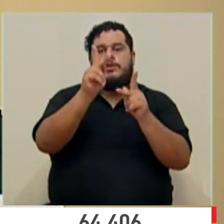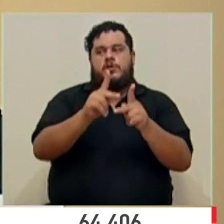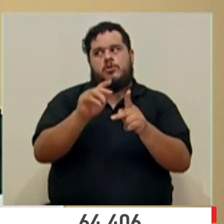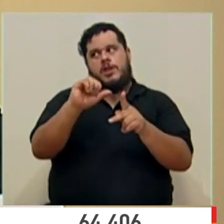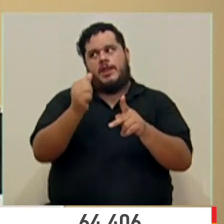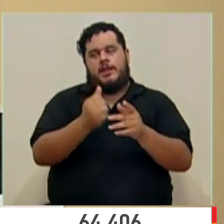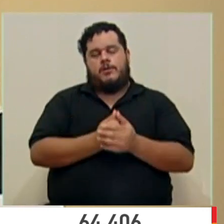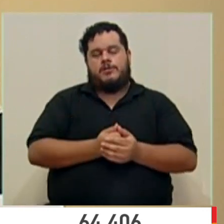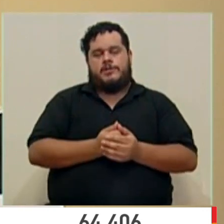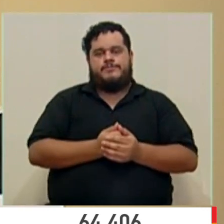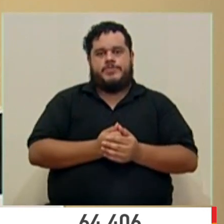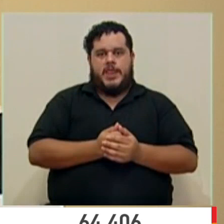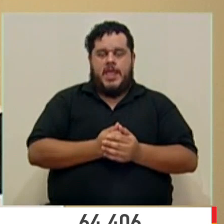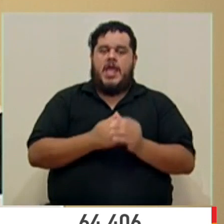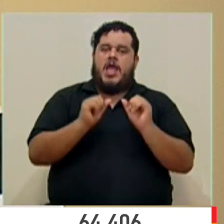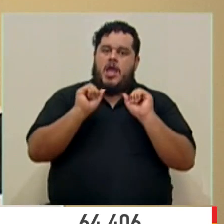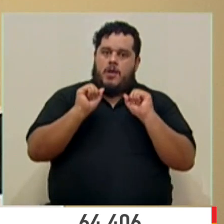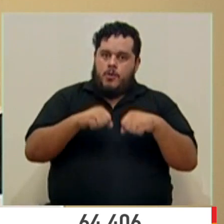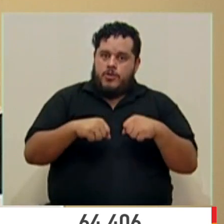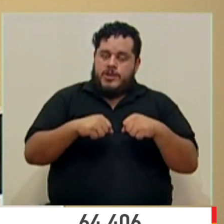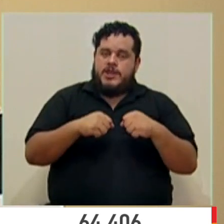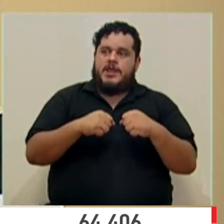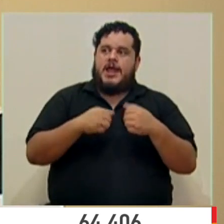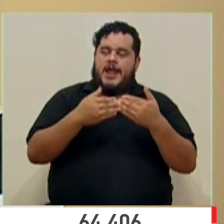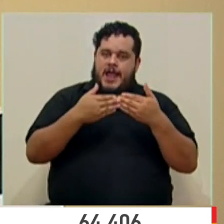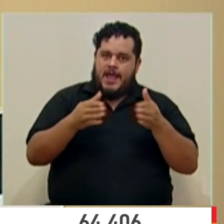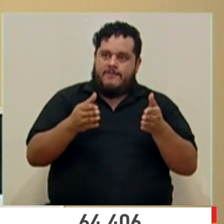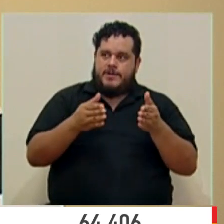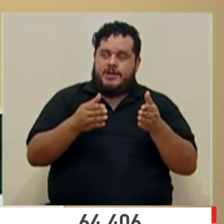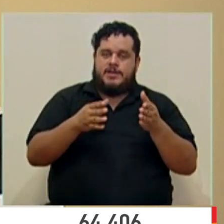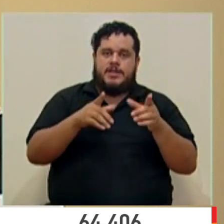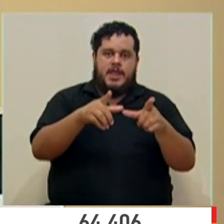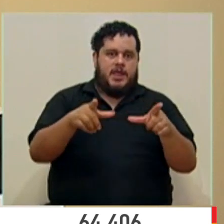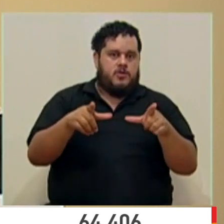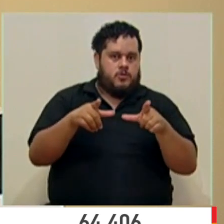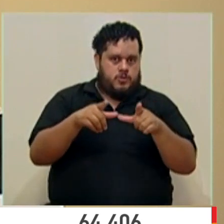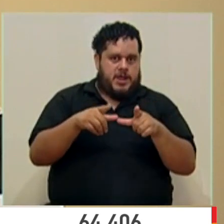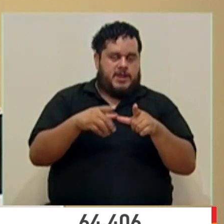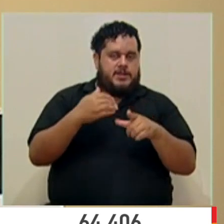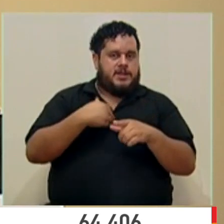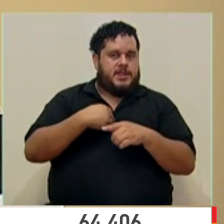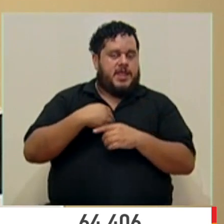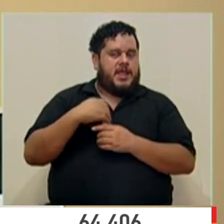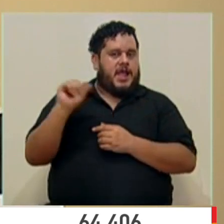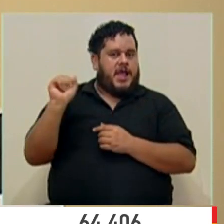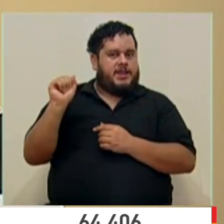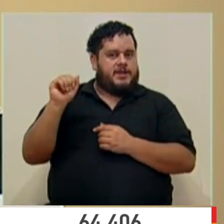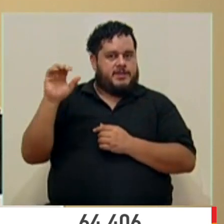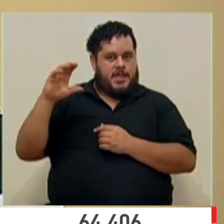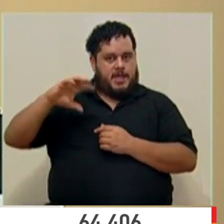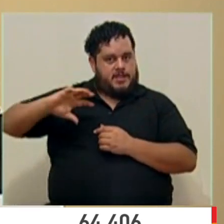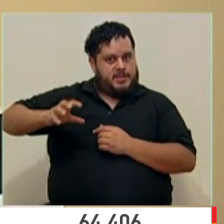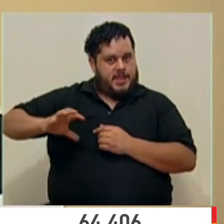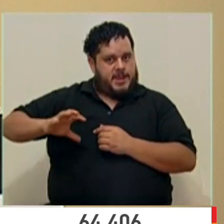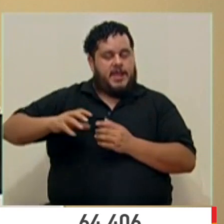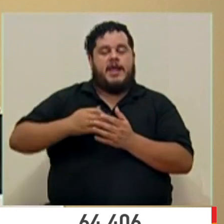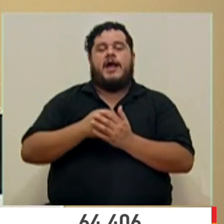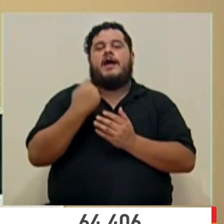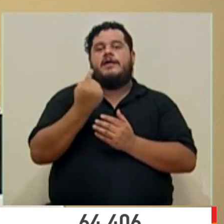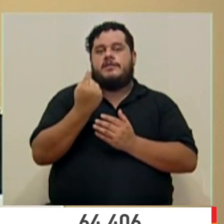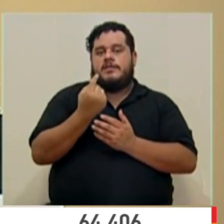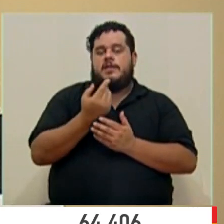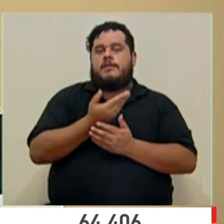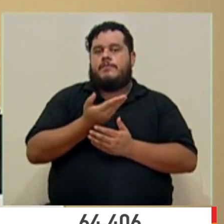la otra. Sí podrían habilitarse en cantones que estén en alerta naranja, siempre y cuando